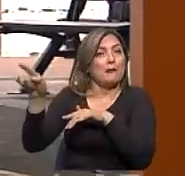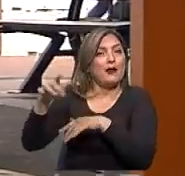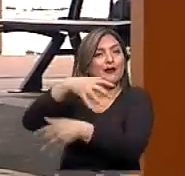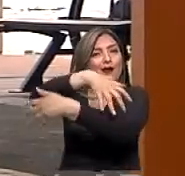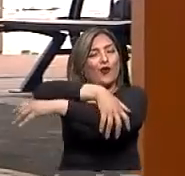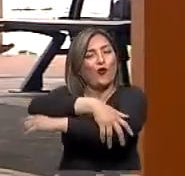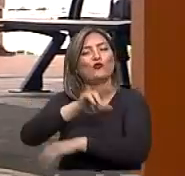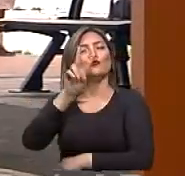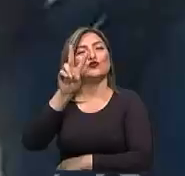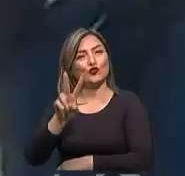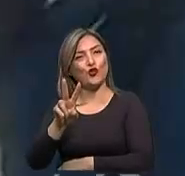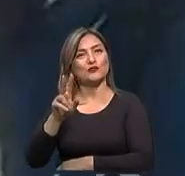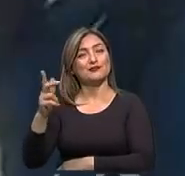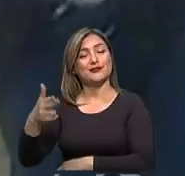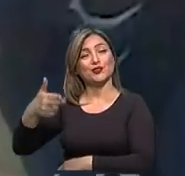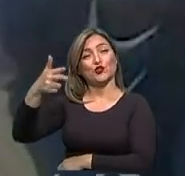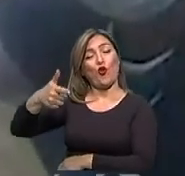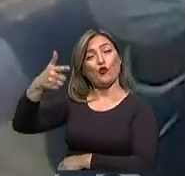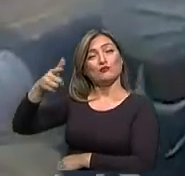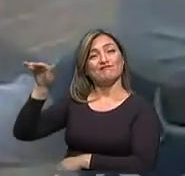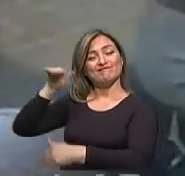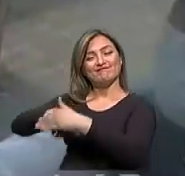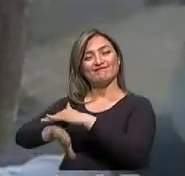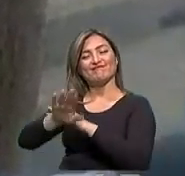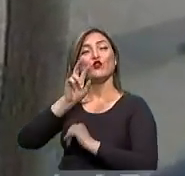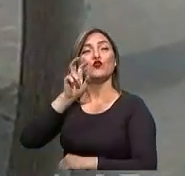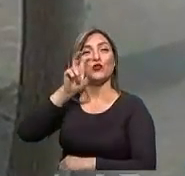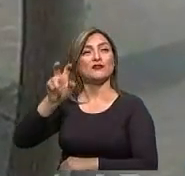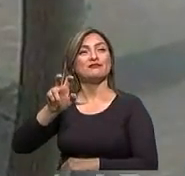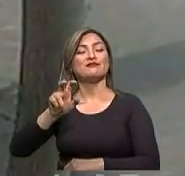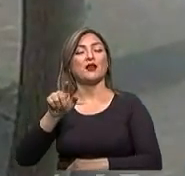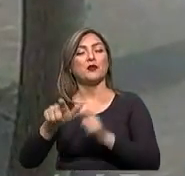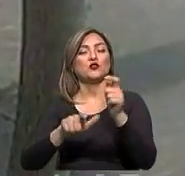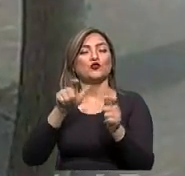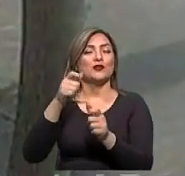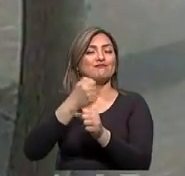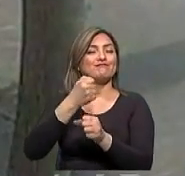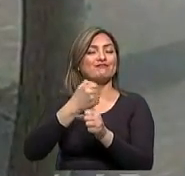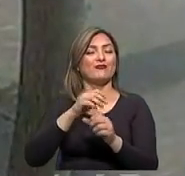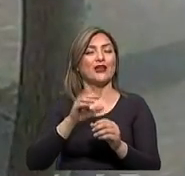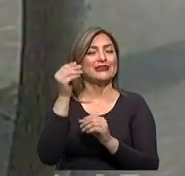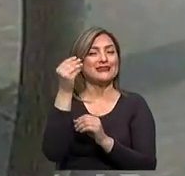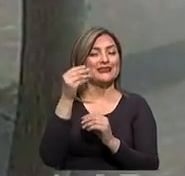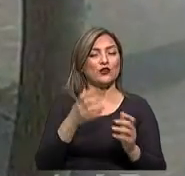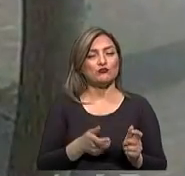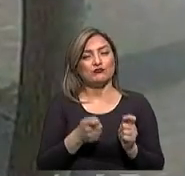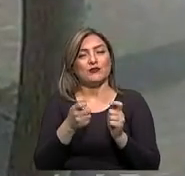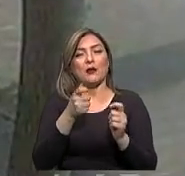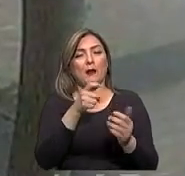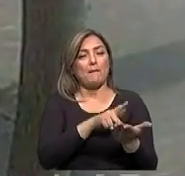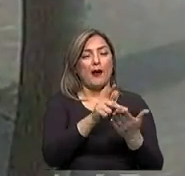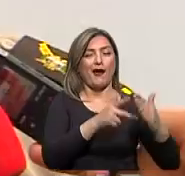malecón. Dos delincuentes con pistola en mano ingresaron al lugar turístico y asaltaron al personal que trasladaba el dinero recaudado en